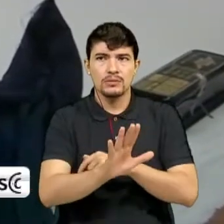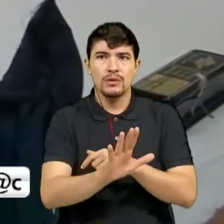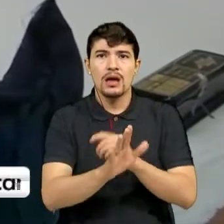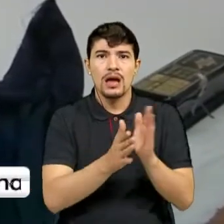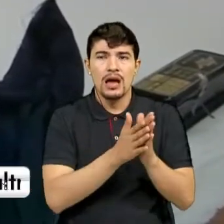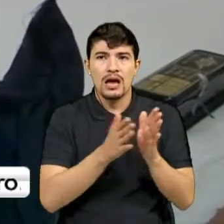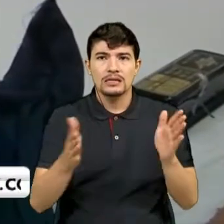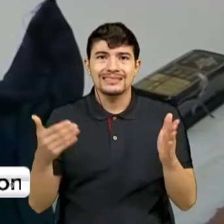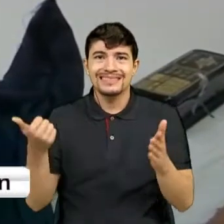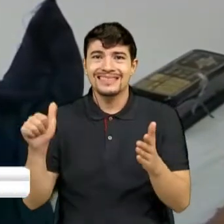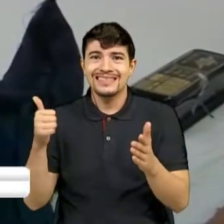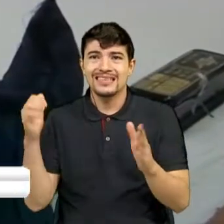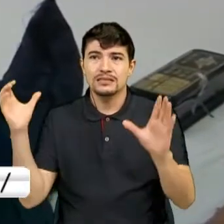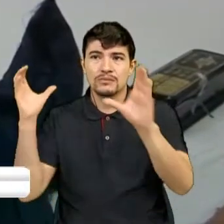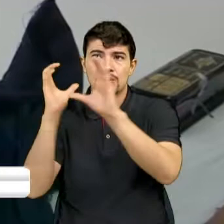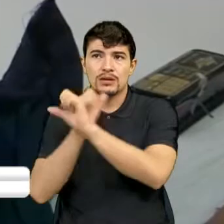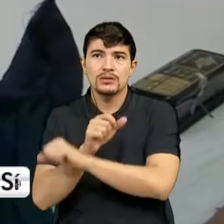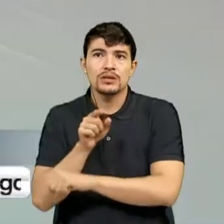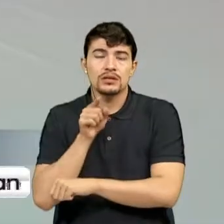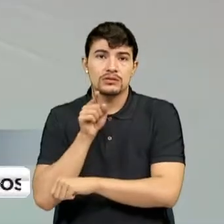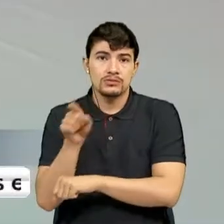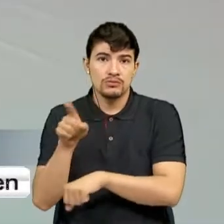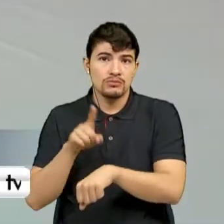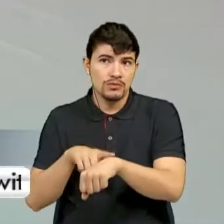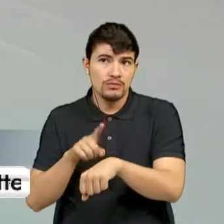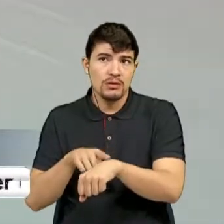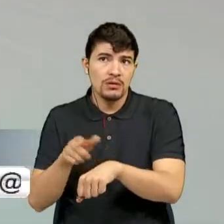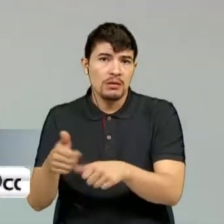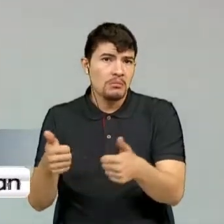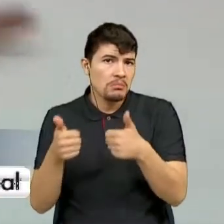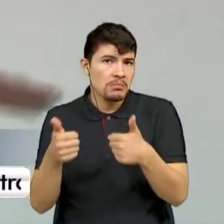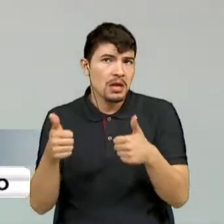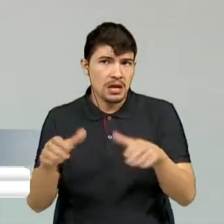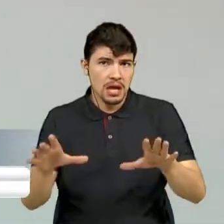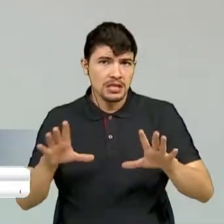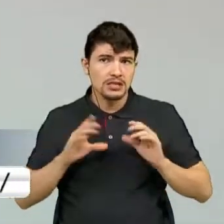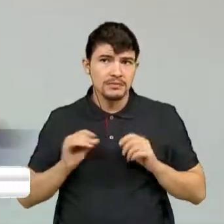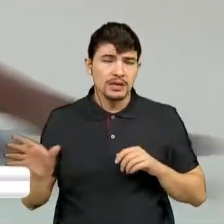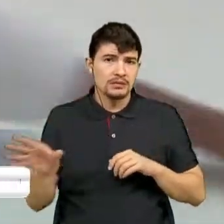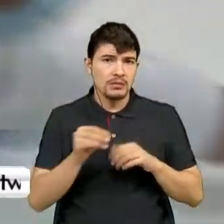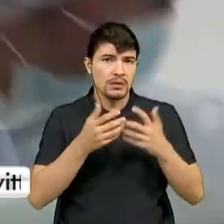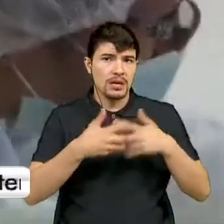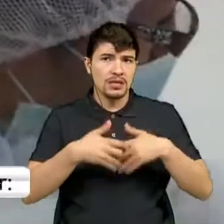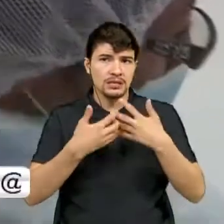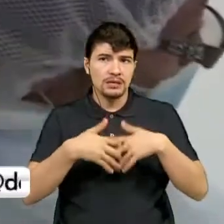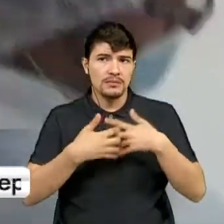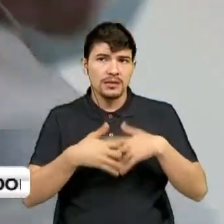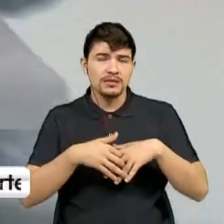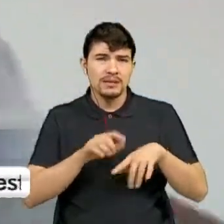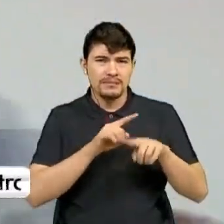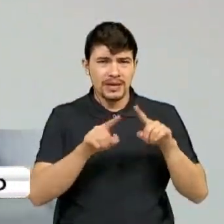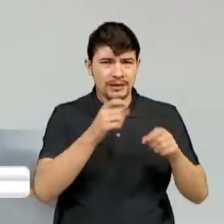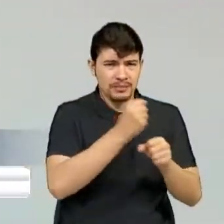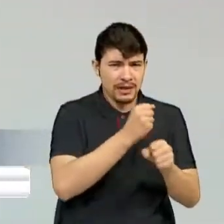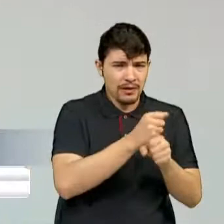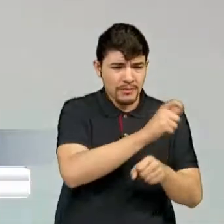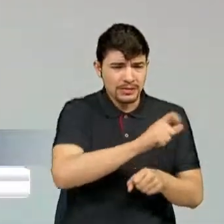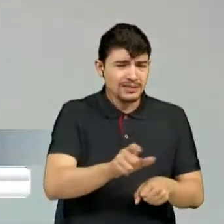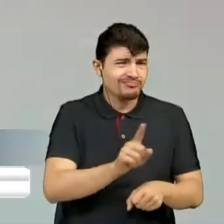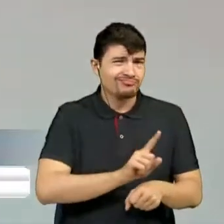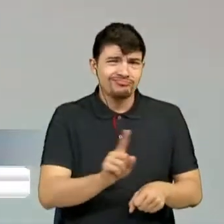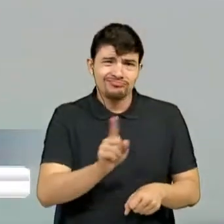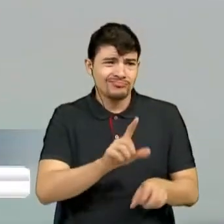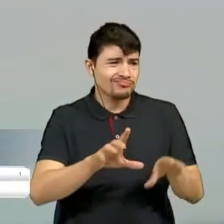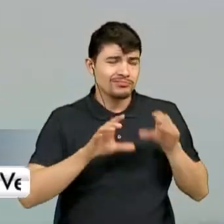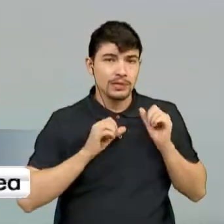hasta las 10 de la noche, medida que en su momento fue muy bien recibida por el sector empresarial y no tanto por los empleados.